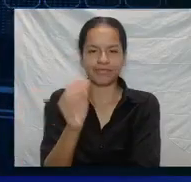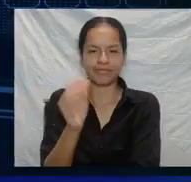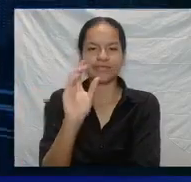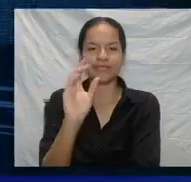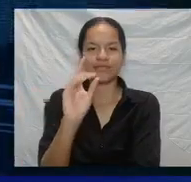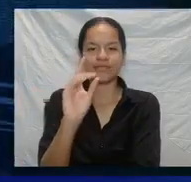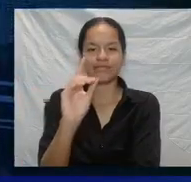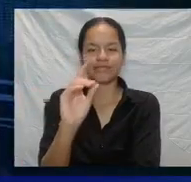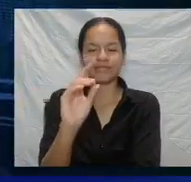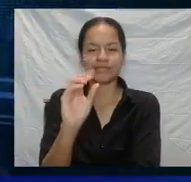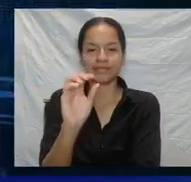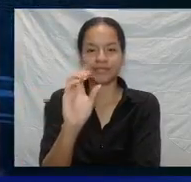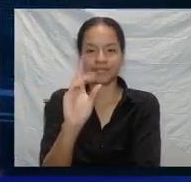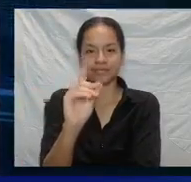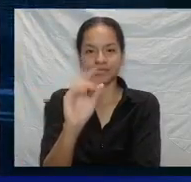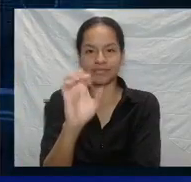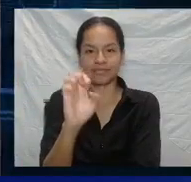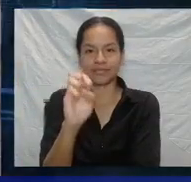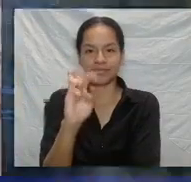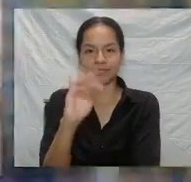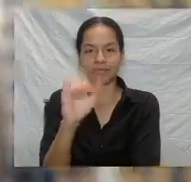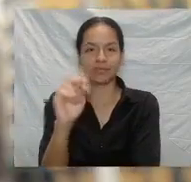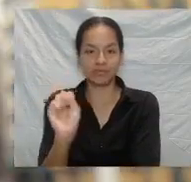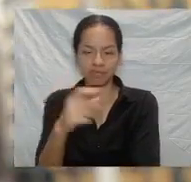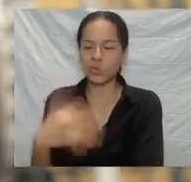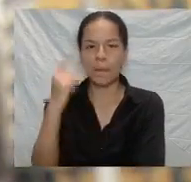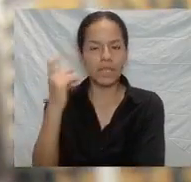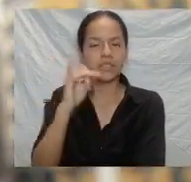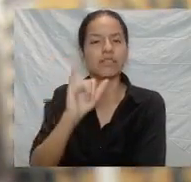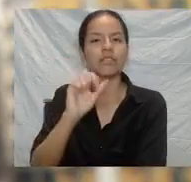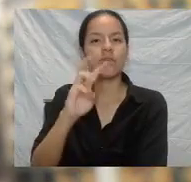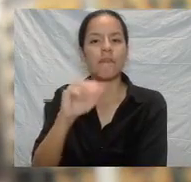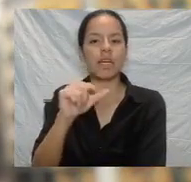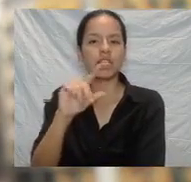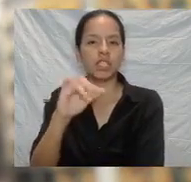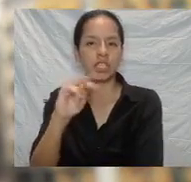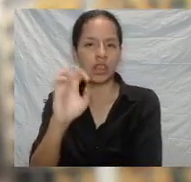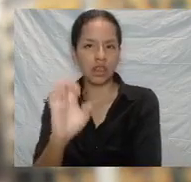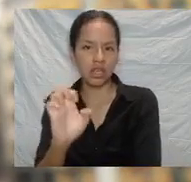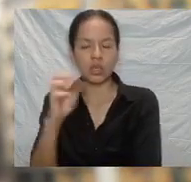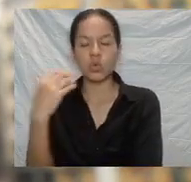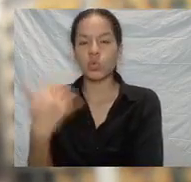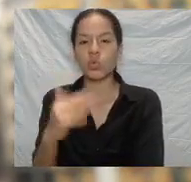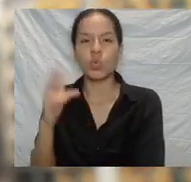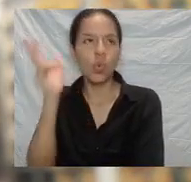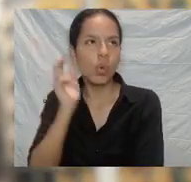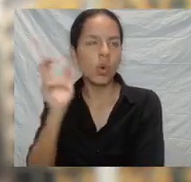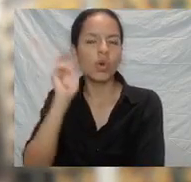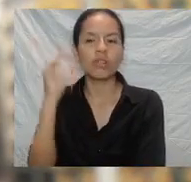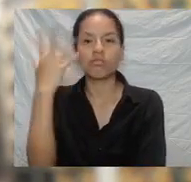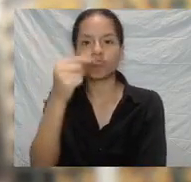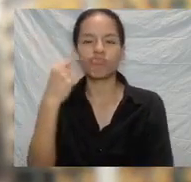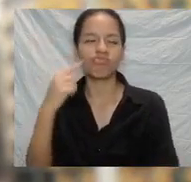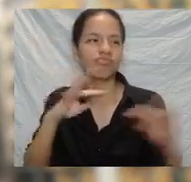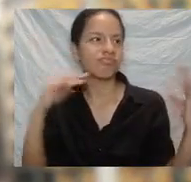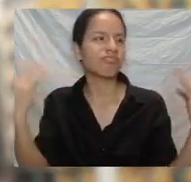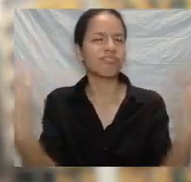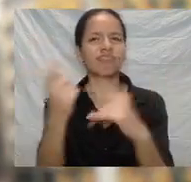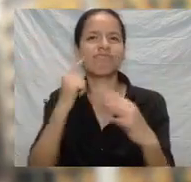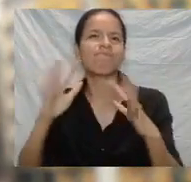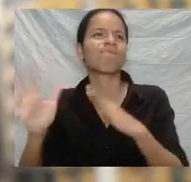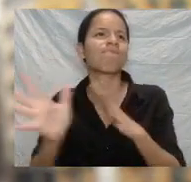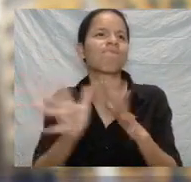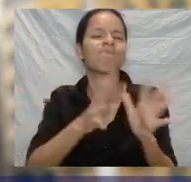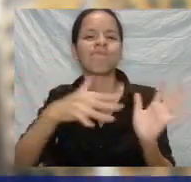entonces los juegos olímpicos tokio 2020 una vocal en y también vamos un poco las informaciones nacionales